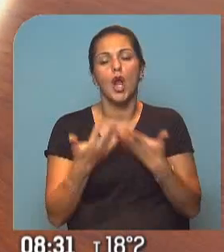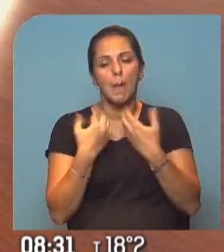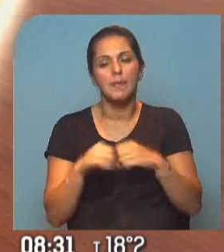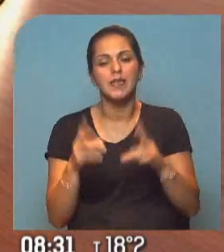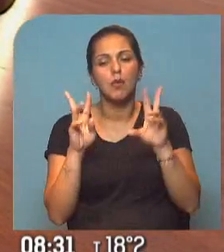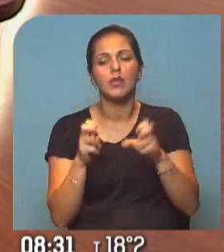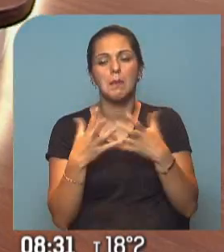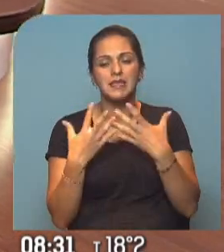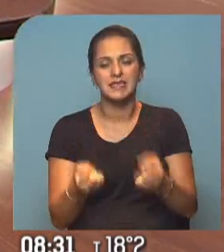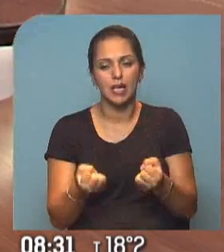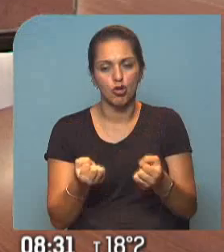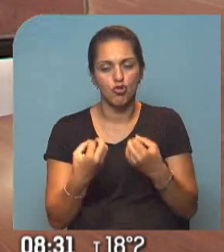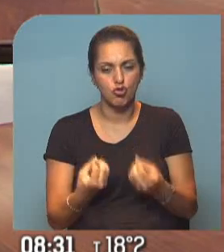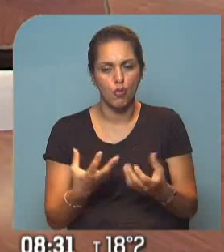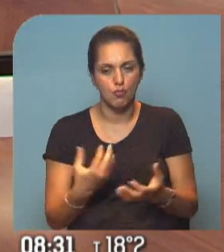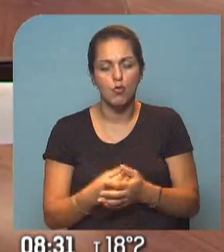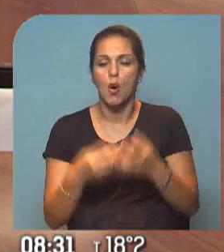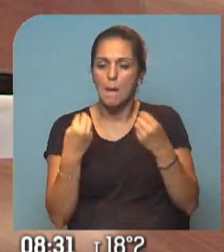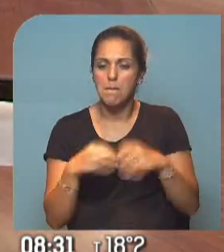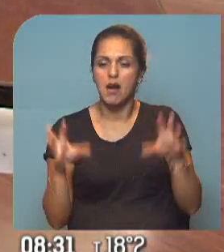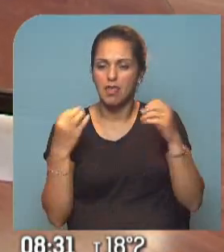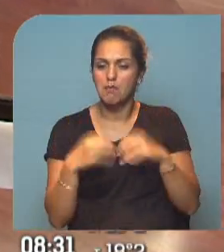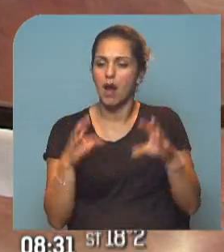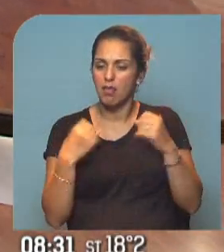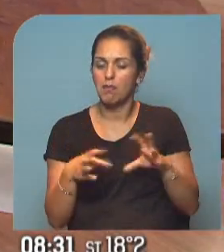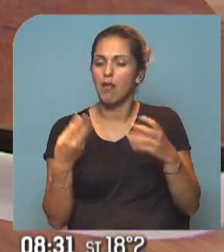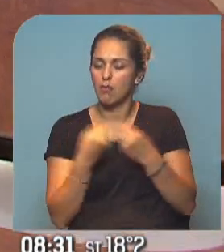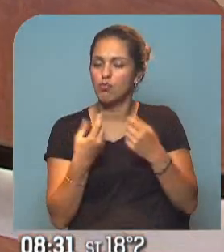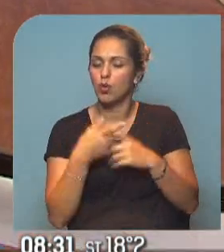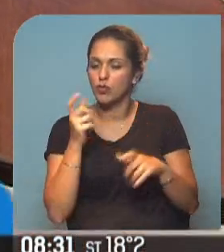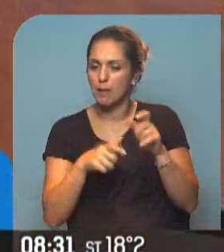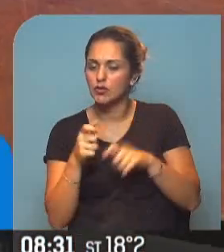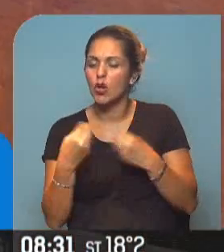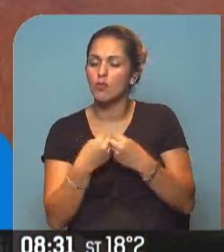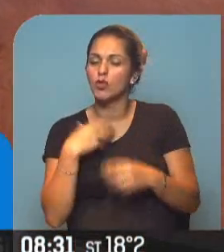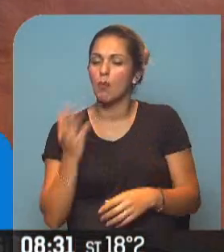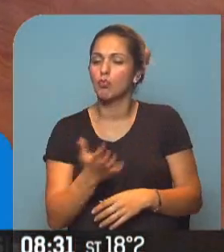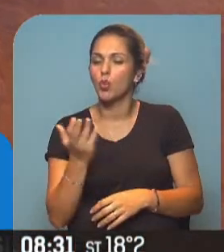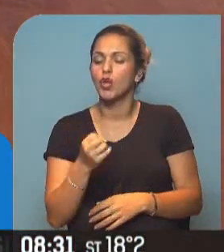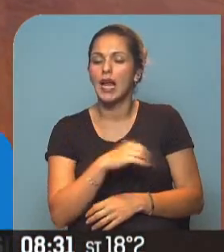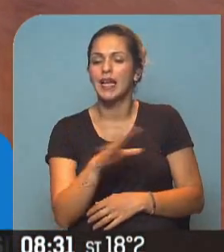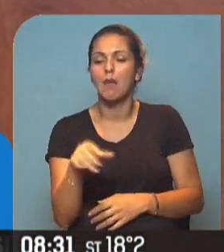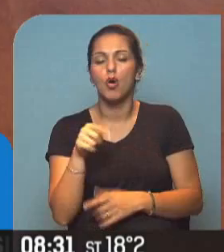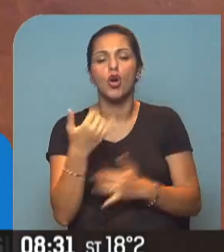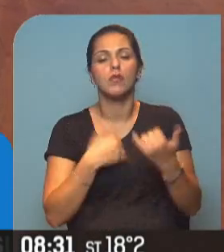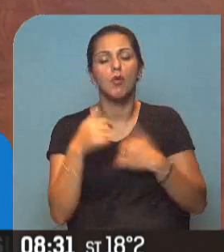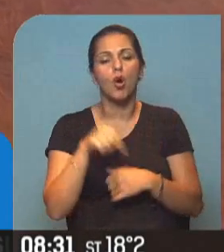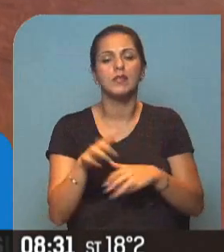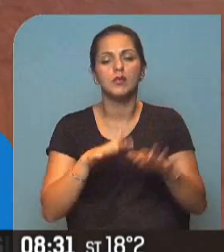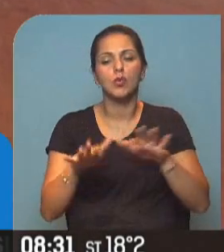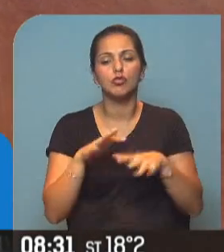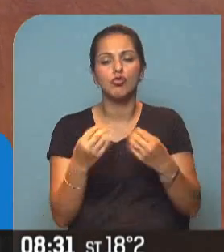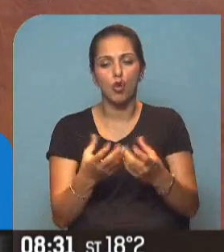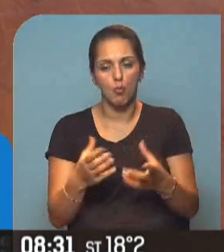sequía que tanto pérdidas se están generando en muchísima gente muchos productores hoy cuál es la situación mira la situación